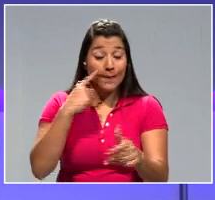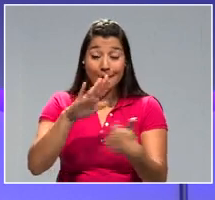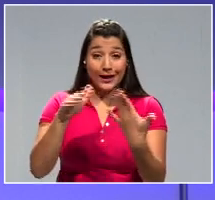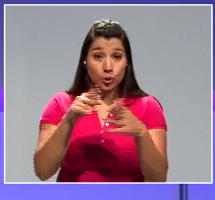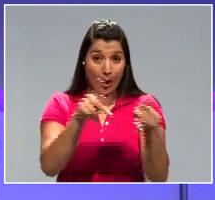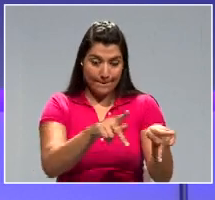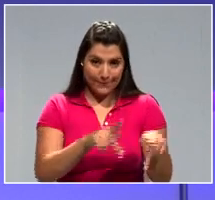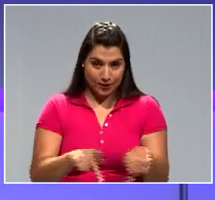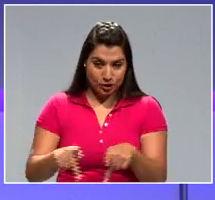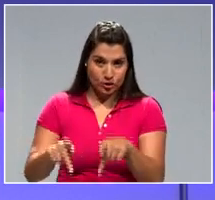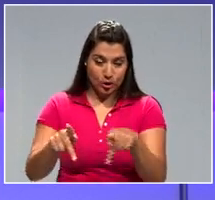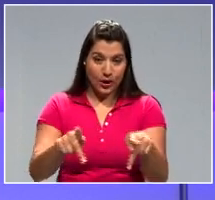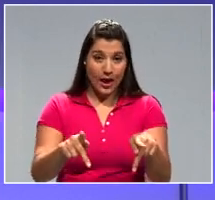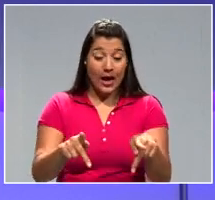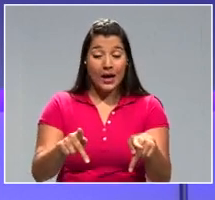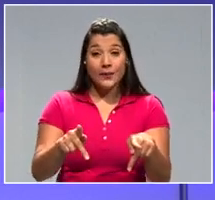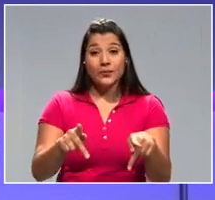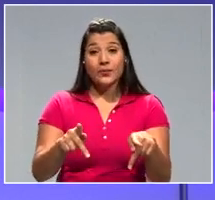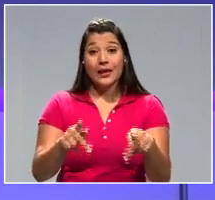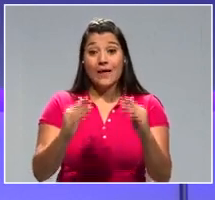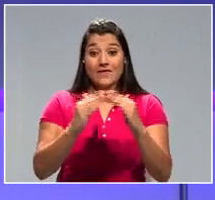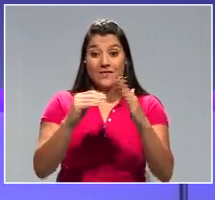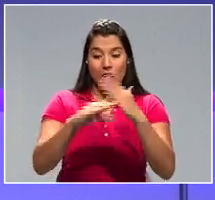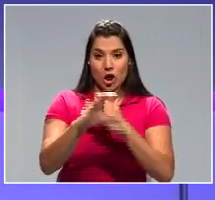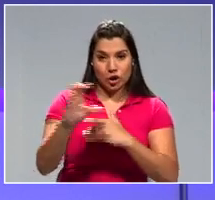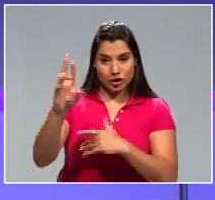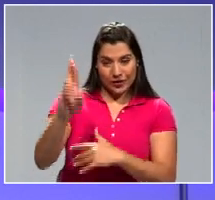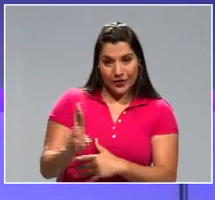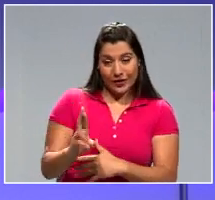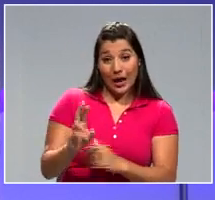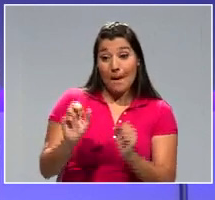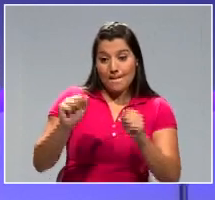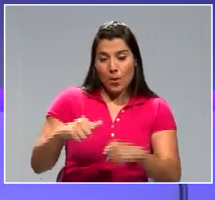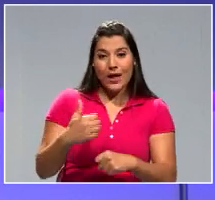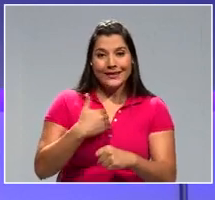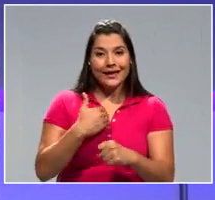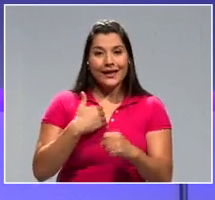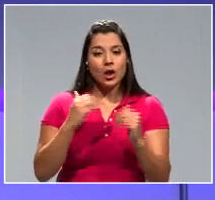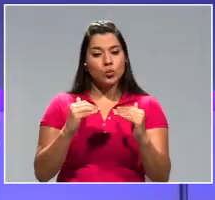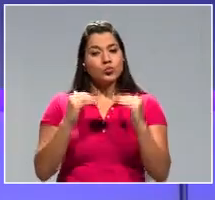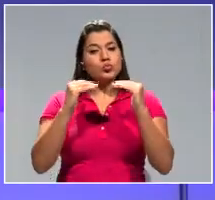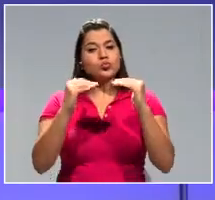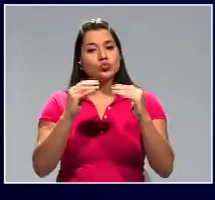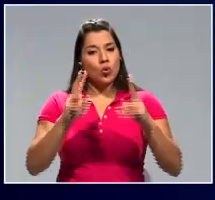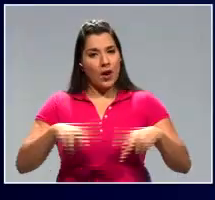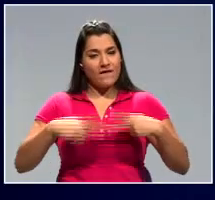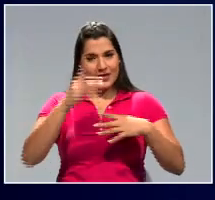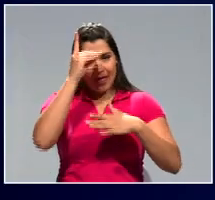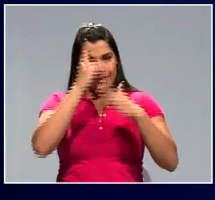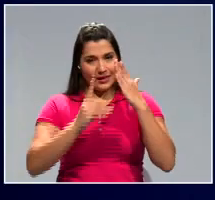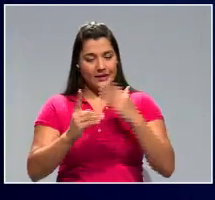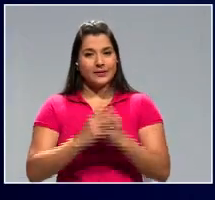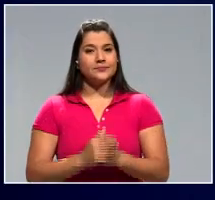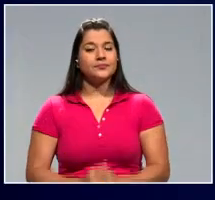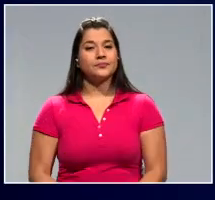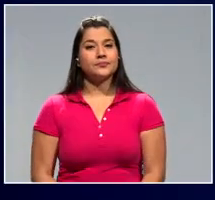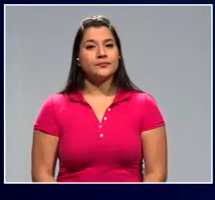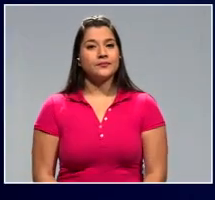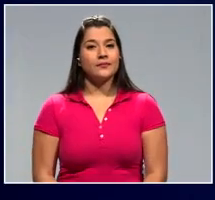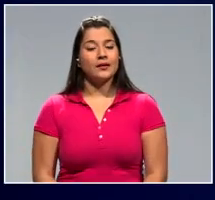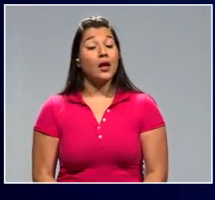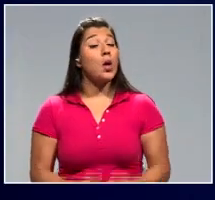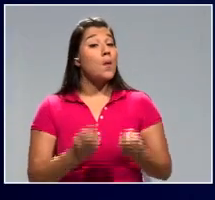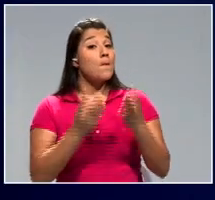que todos los costarricenses y todas las personas que viven en este país puedan tener un nivel de vida digno. Sí,